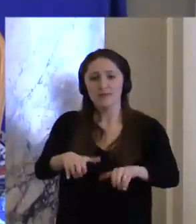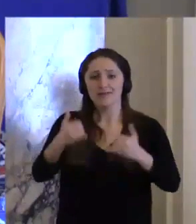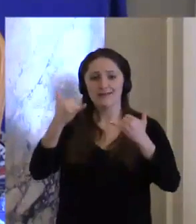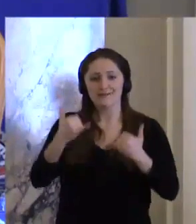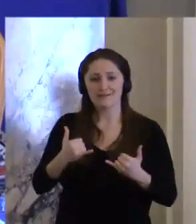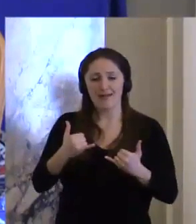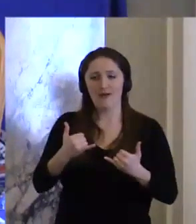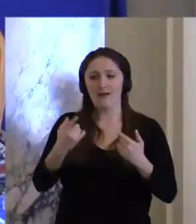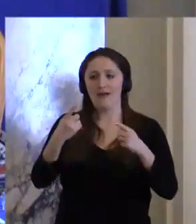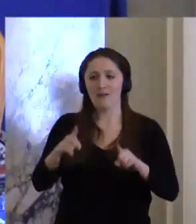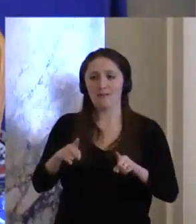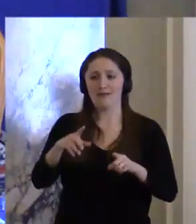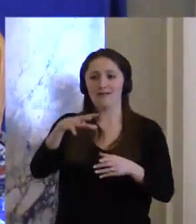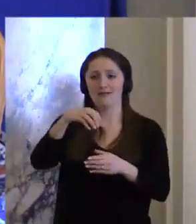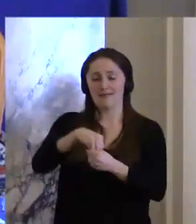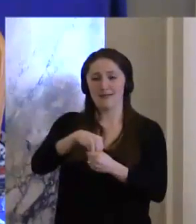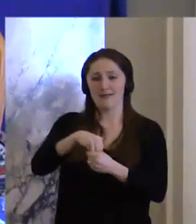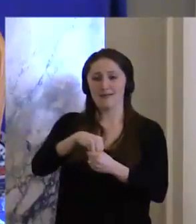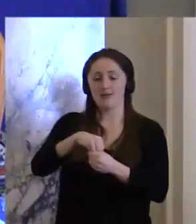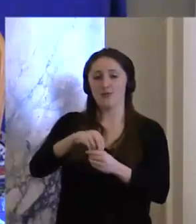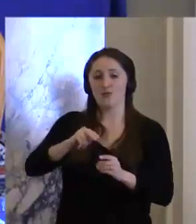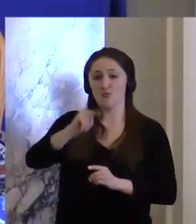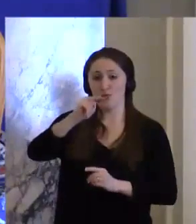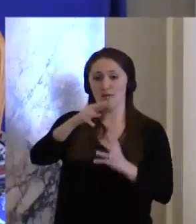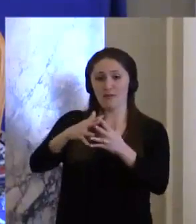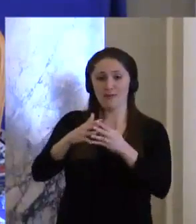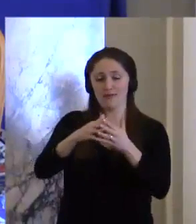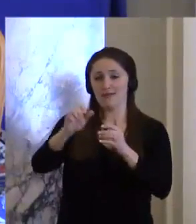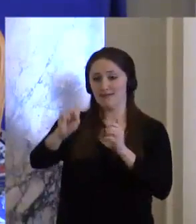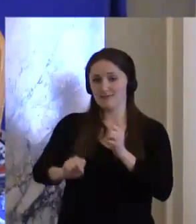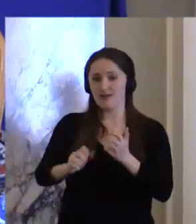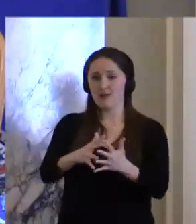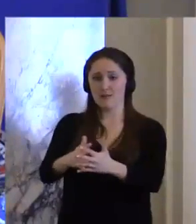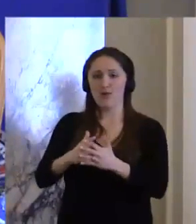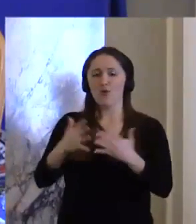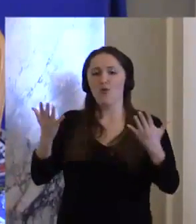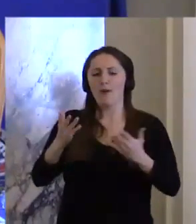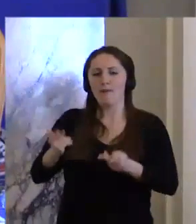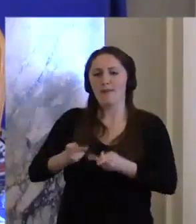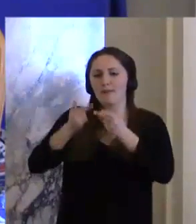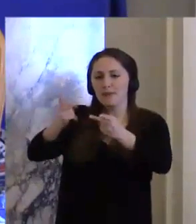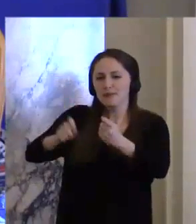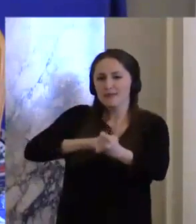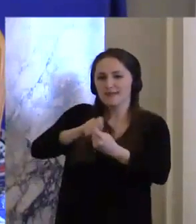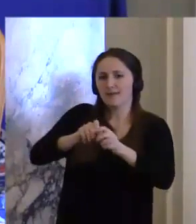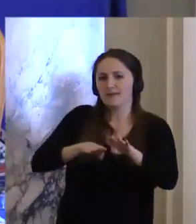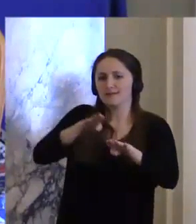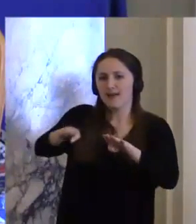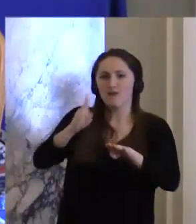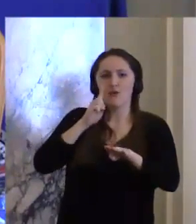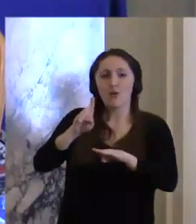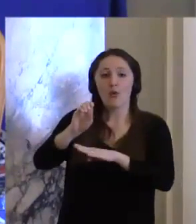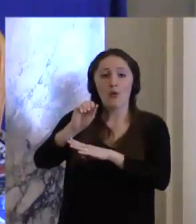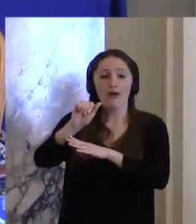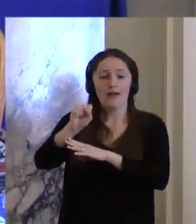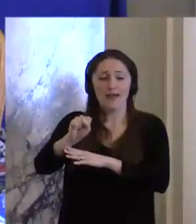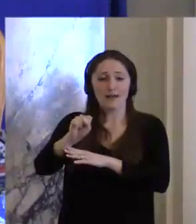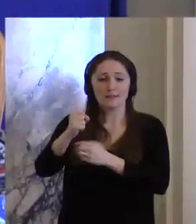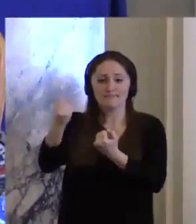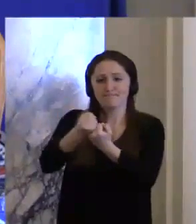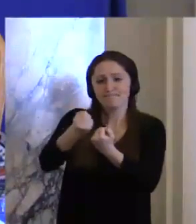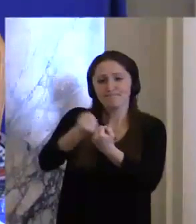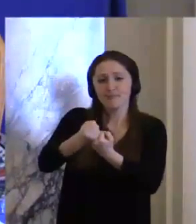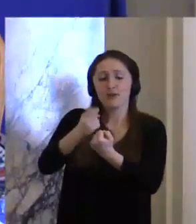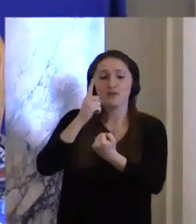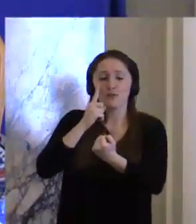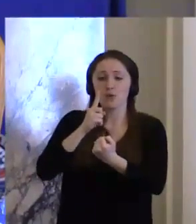¿qué propuestas y acciones concretas impulsará la OEA para lograr que los jóvenes tengan poder de